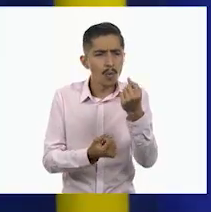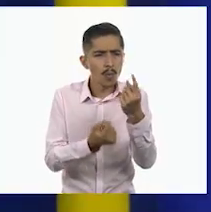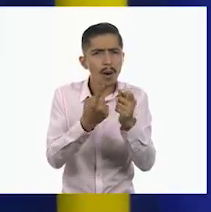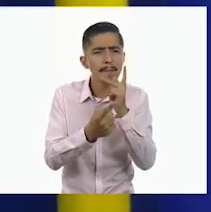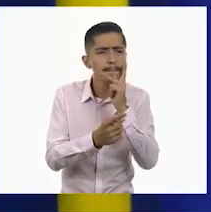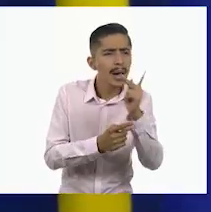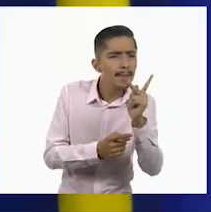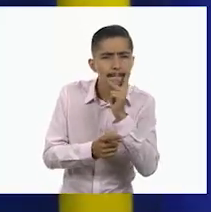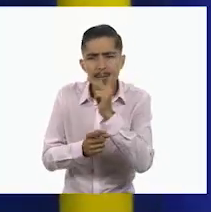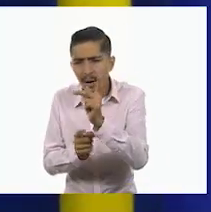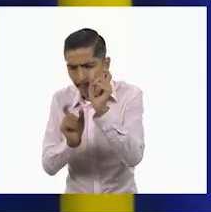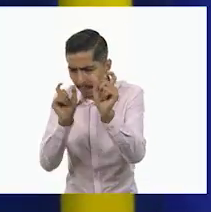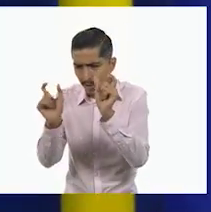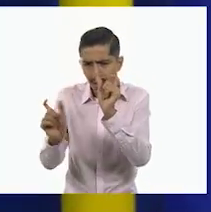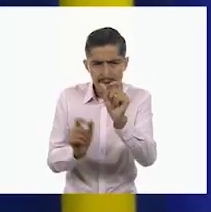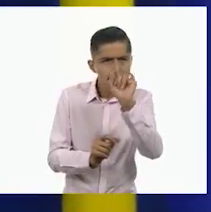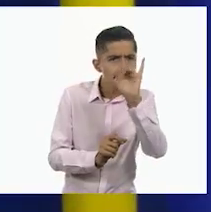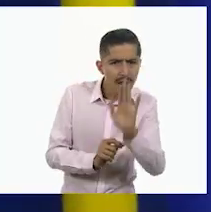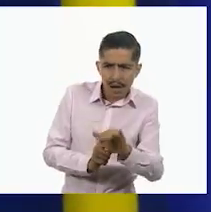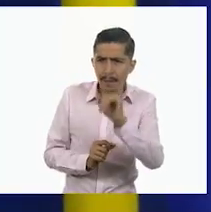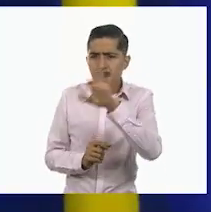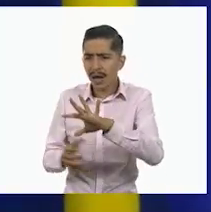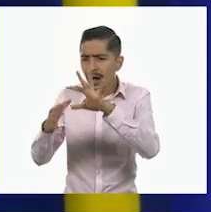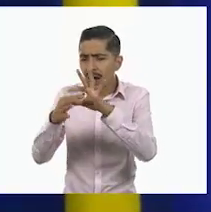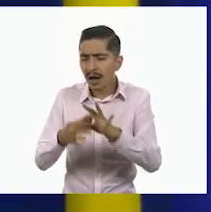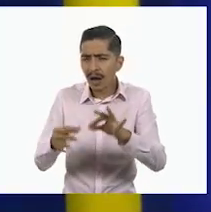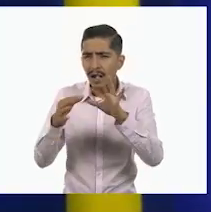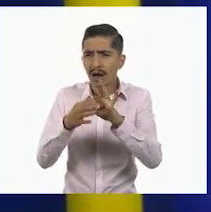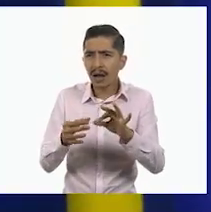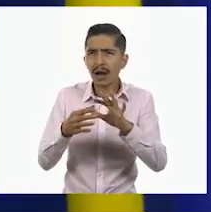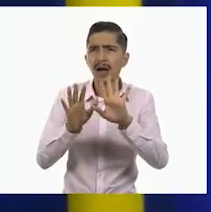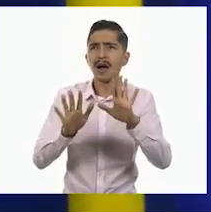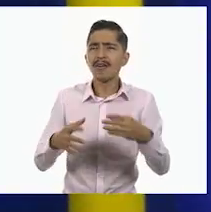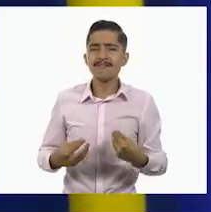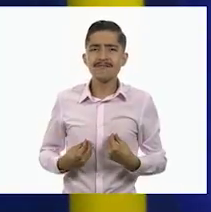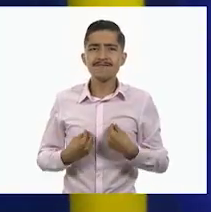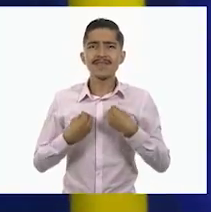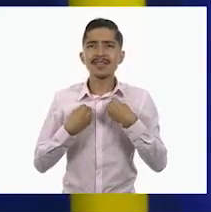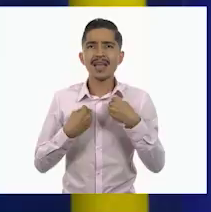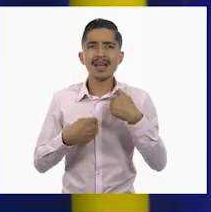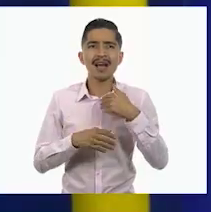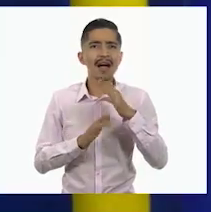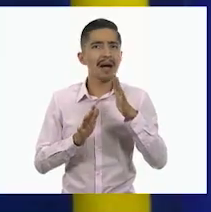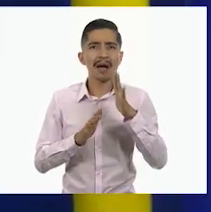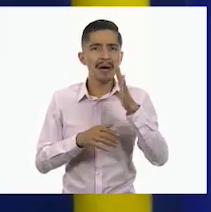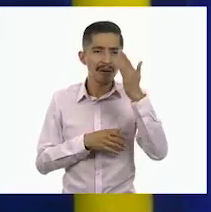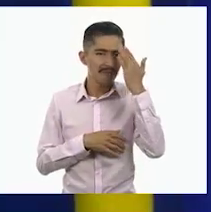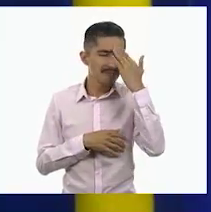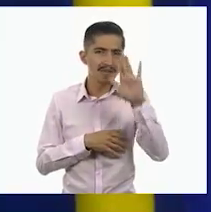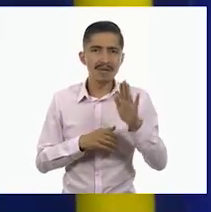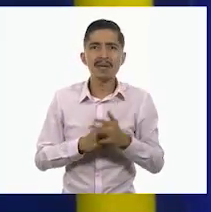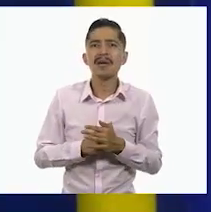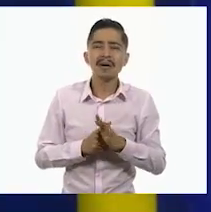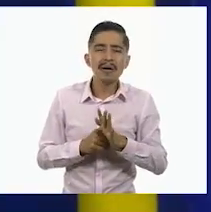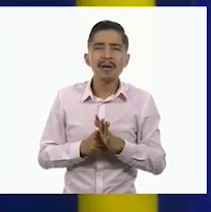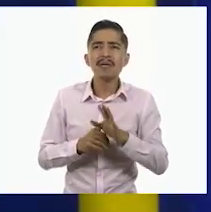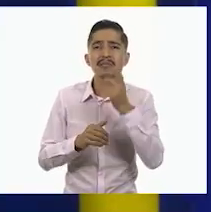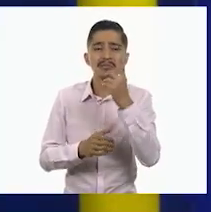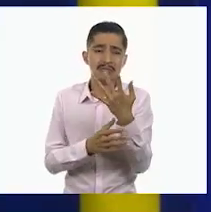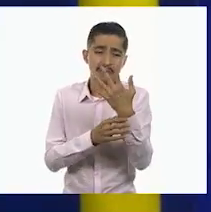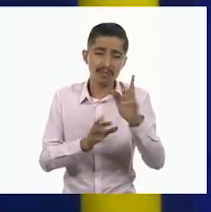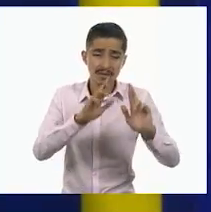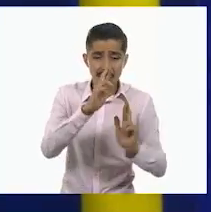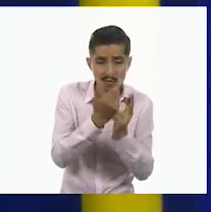hay imágenes, hay descripciones que nos remiten a una vida que nosotros ya no conocemos, ¿no? Menciona la